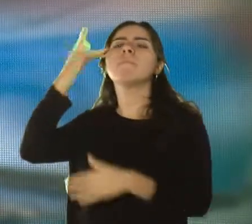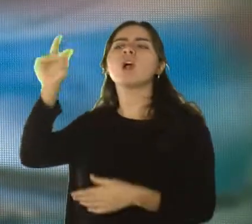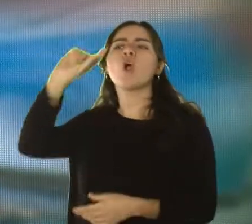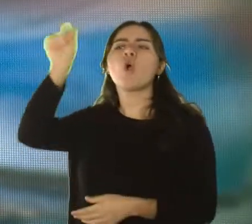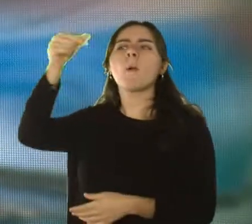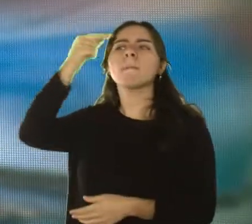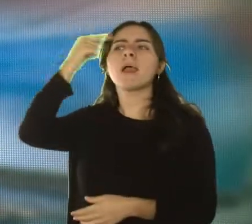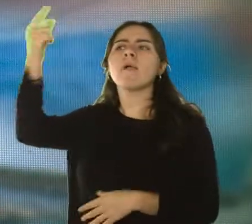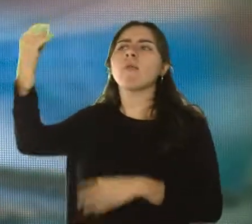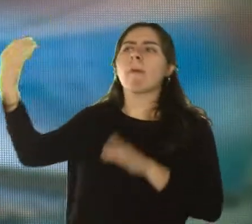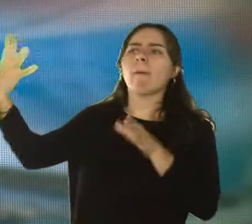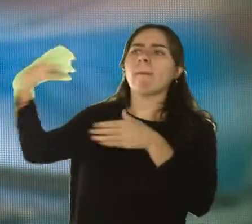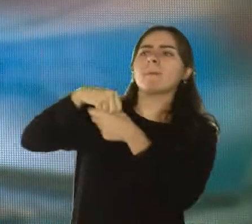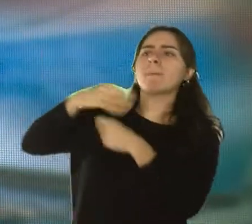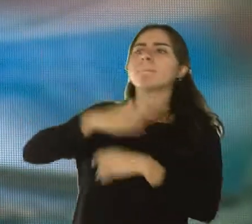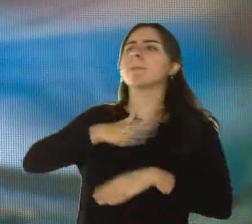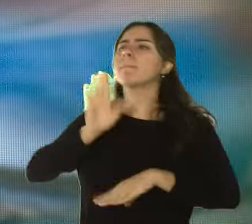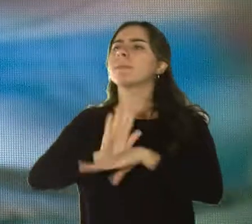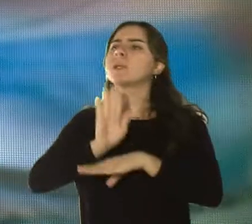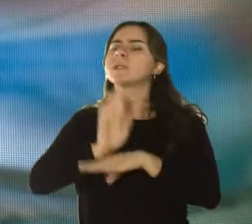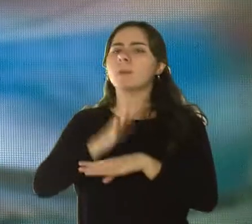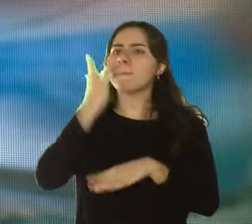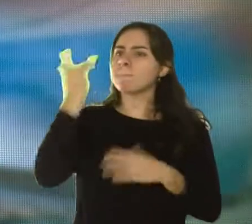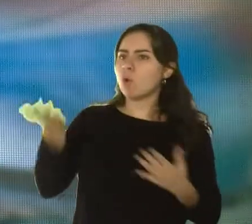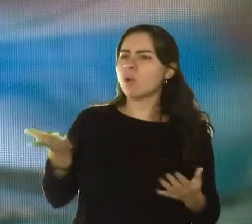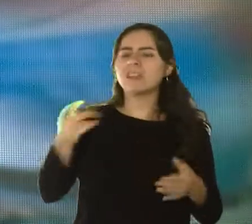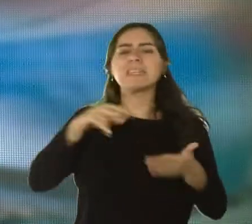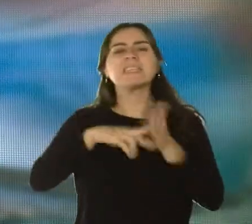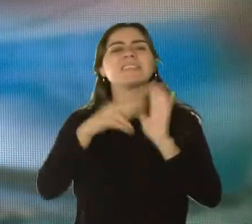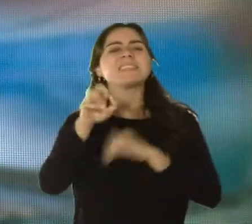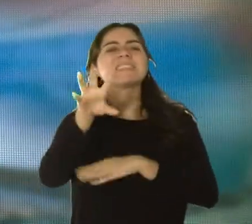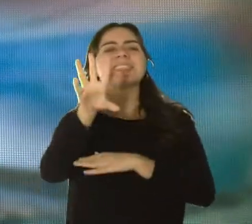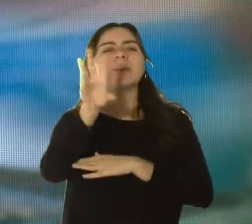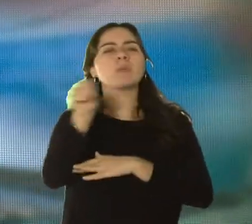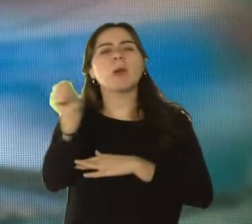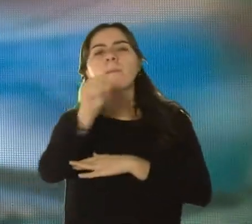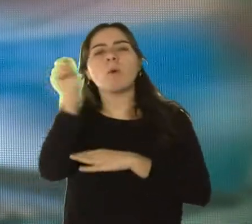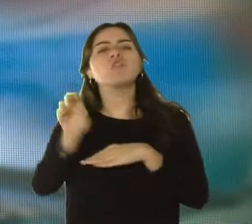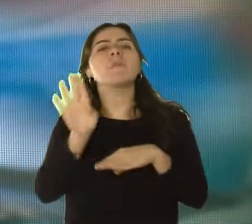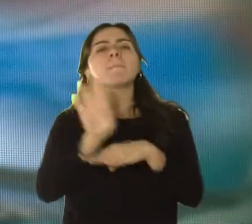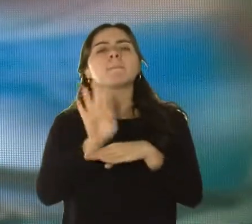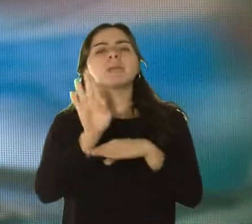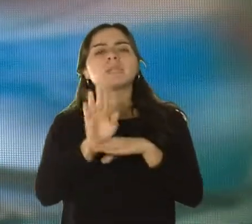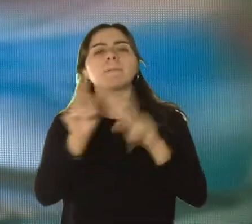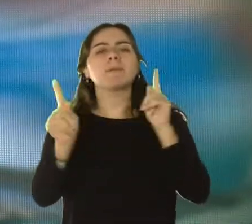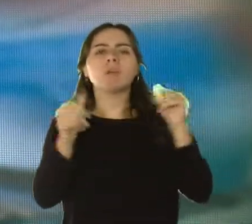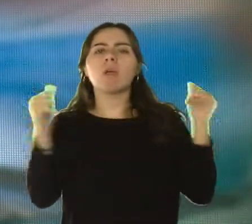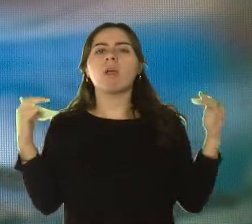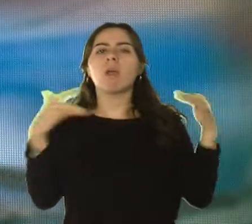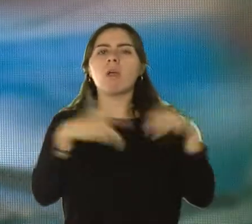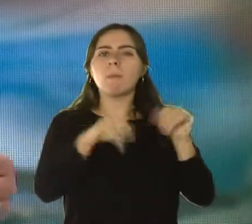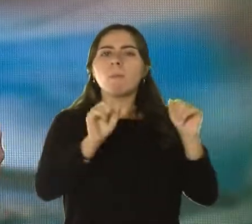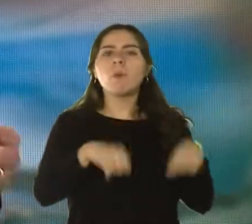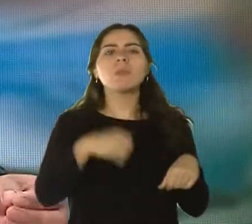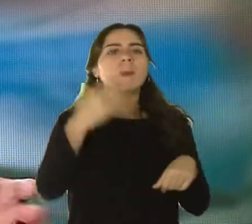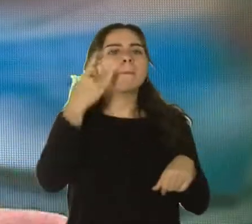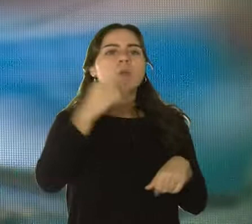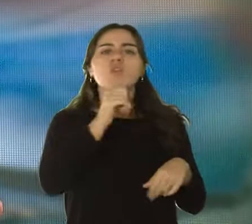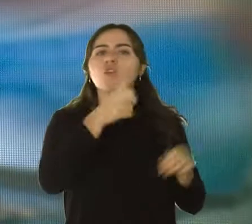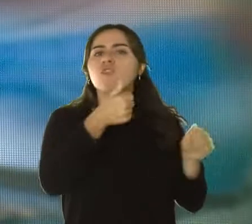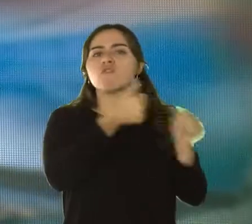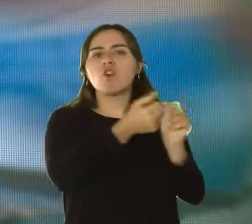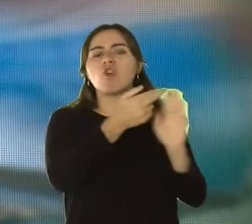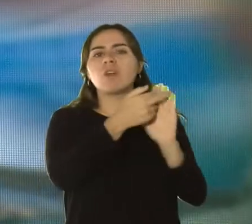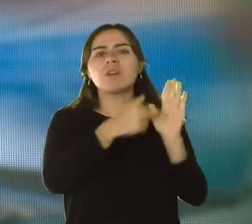de decir, pues entonces nada más pueden entrar 50% de los comensales que quieran porque tú no estás cumpliendo con que tus empleados